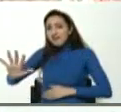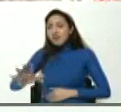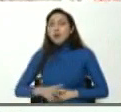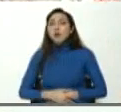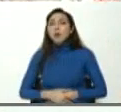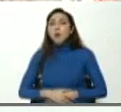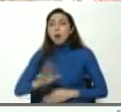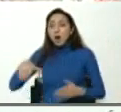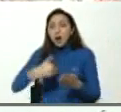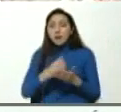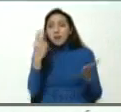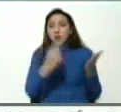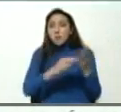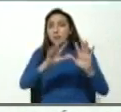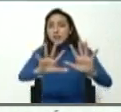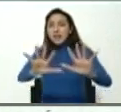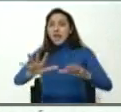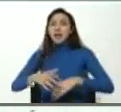el año 2010